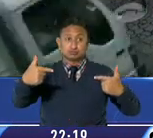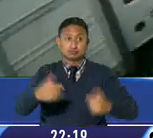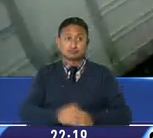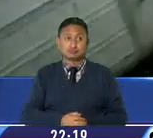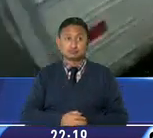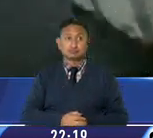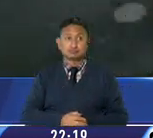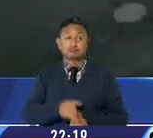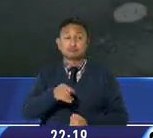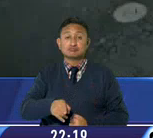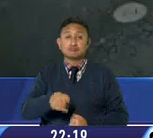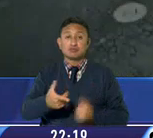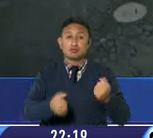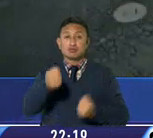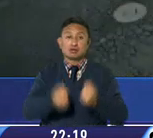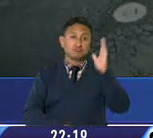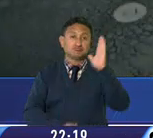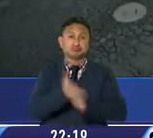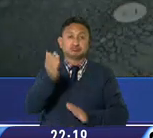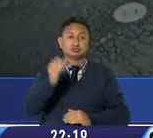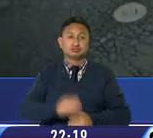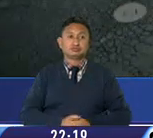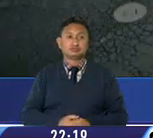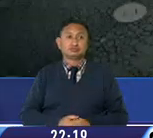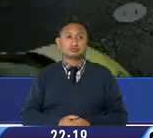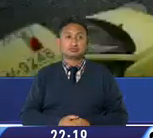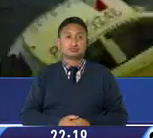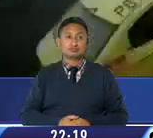Ellos al volante y se van con vehículo ajeno.